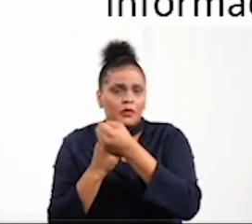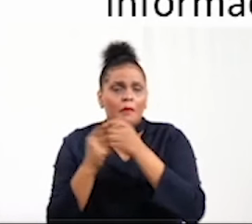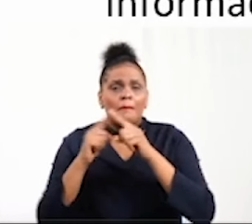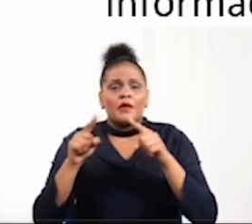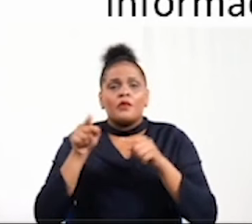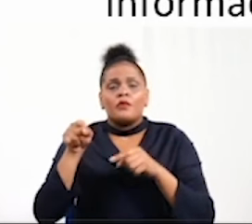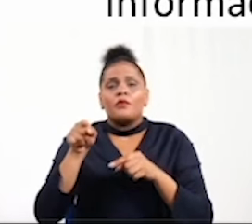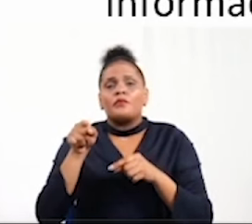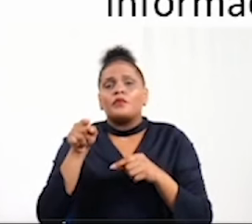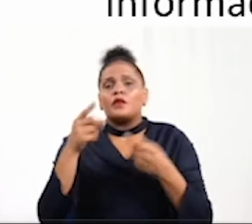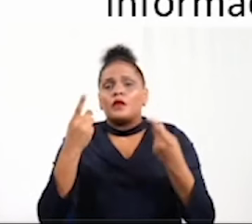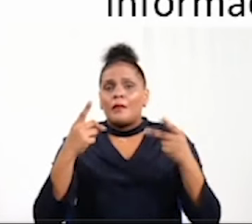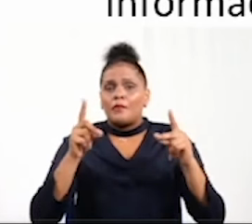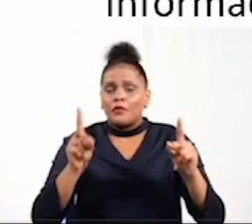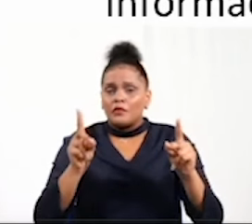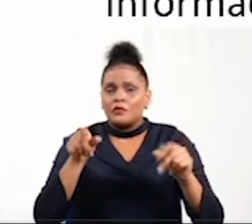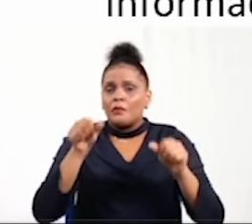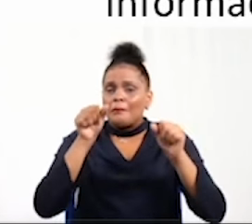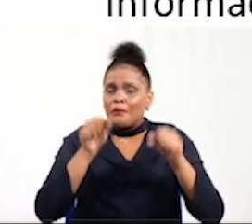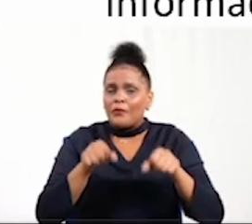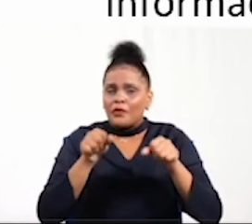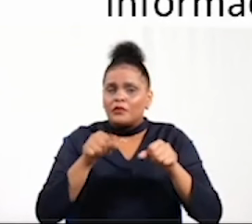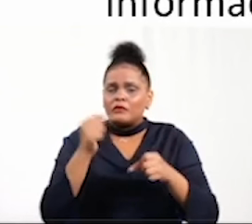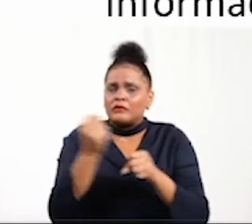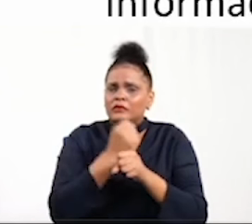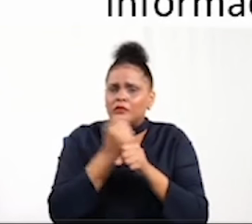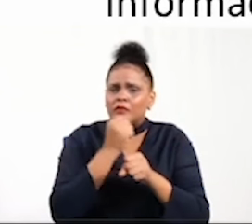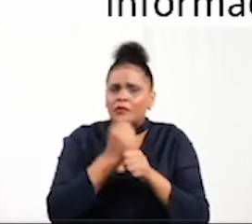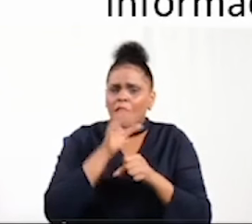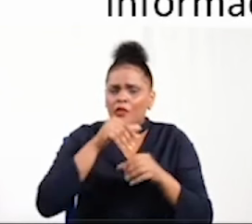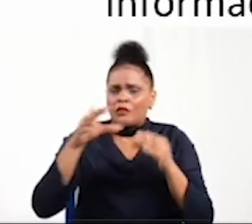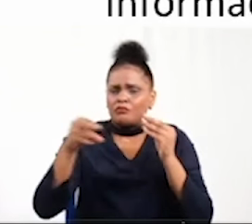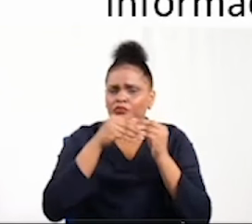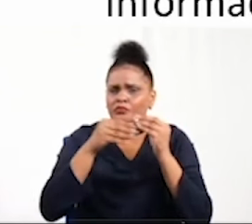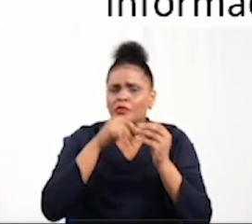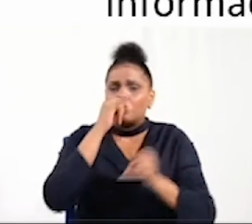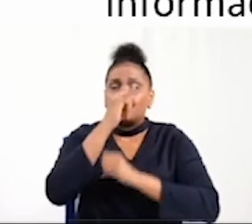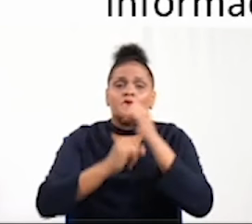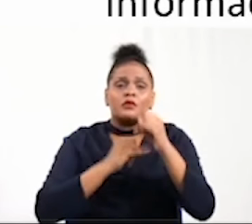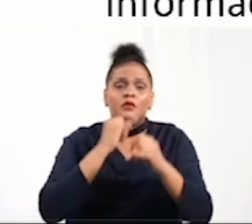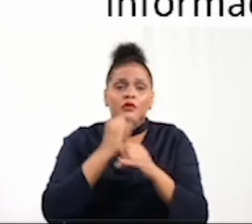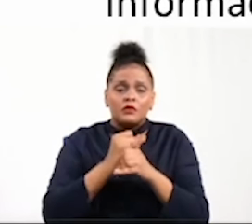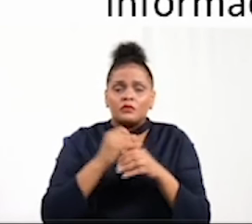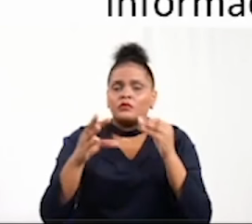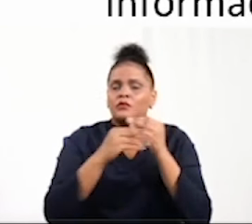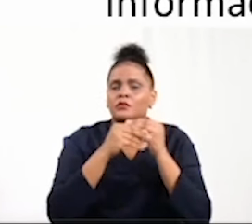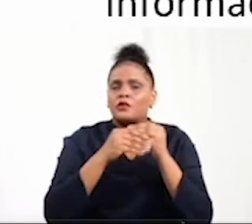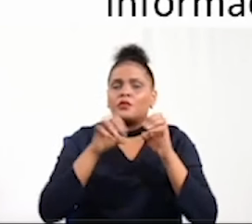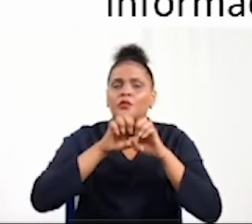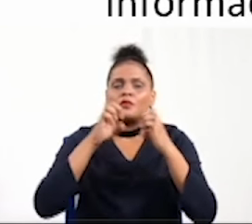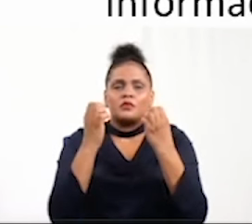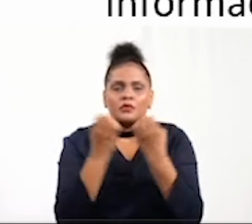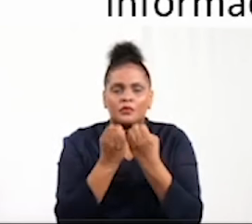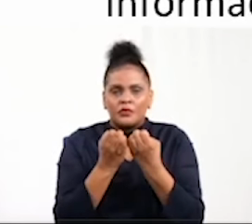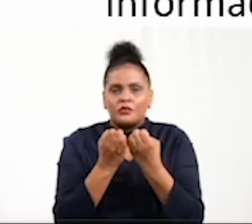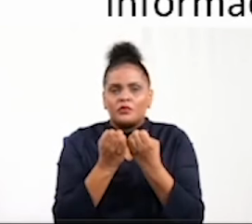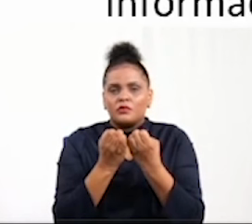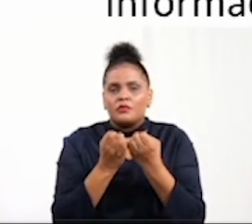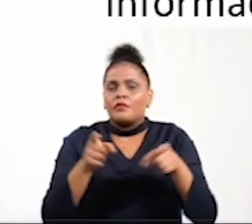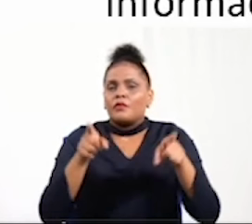democráticos hemos ya ha trabajado la recolección de información que le ha trabajado el equipo y nosotros hemos tenido